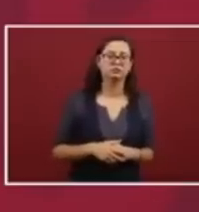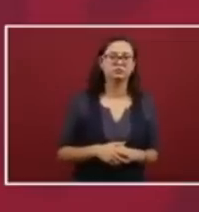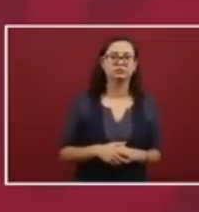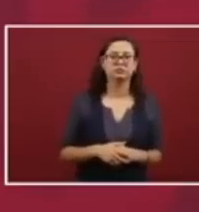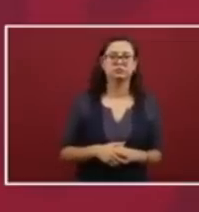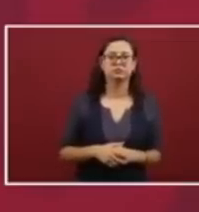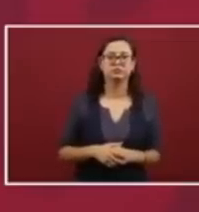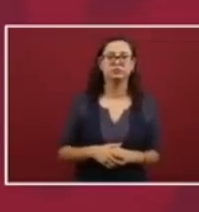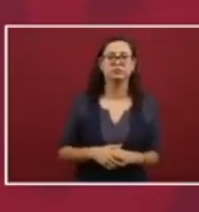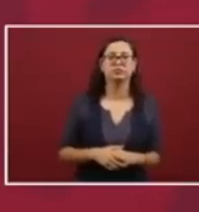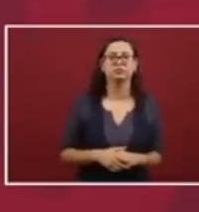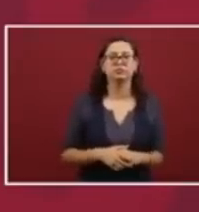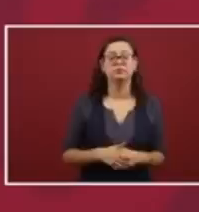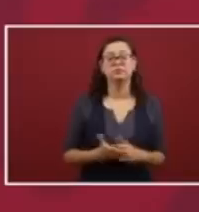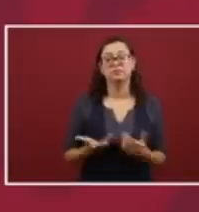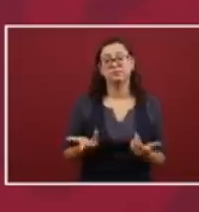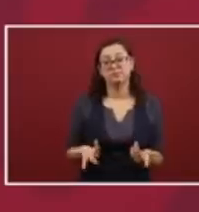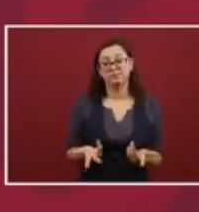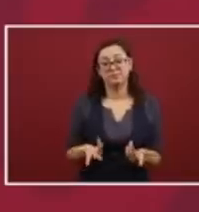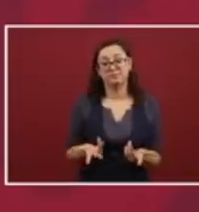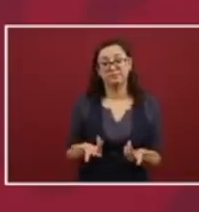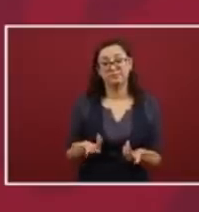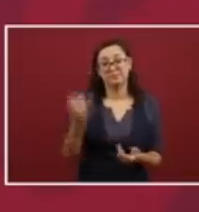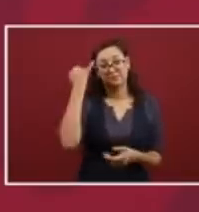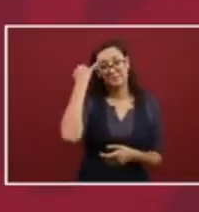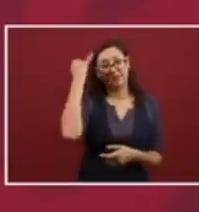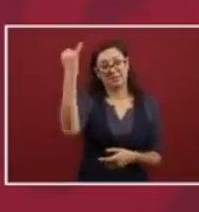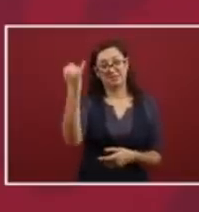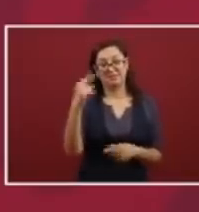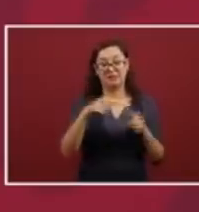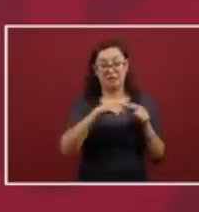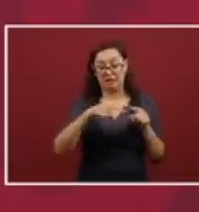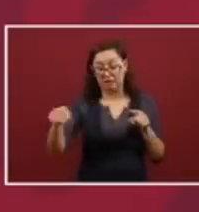que tiene un costo de transporte elevado